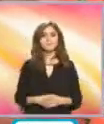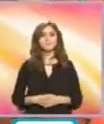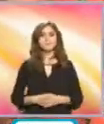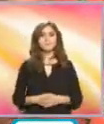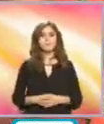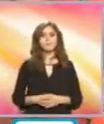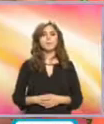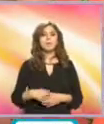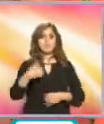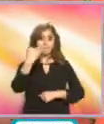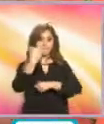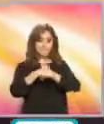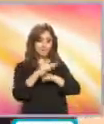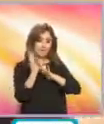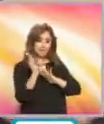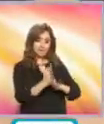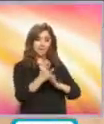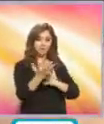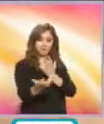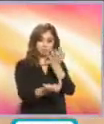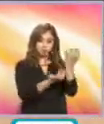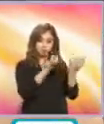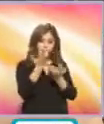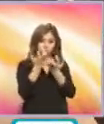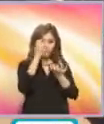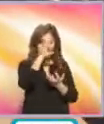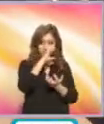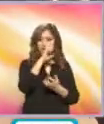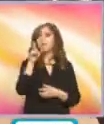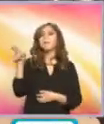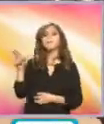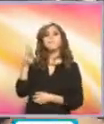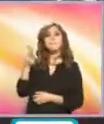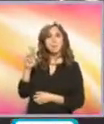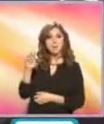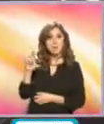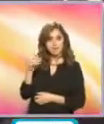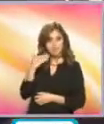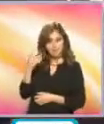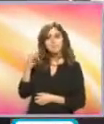a dejar que esto se cocine y que esto Sí, se chef. caliente. ¿Cómo Sí. vamos allá, Pam? ¿Todo bien? Muy bien, muy Ahora